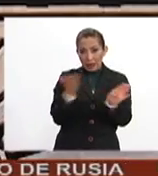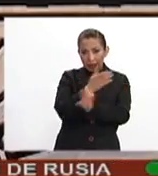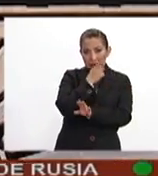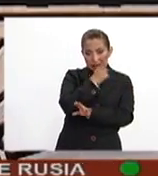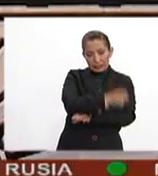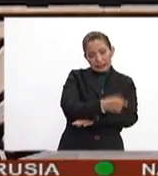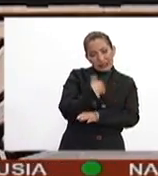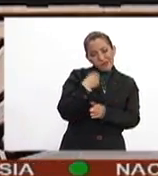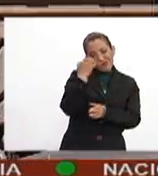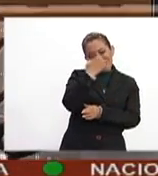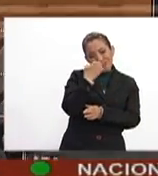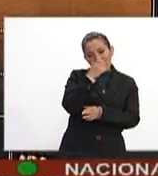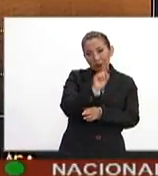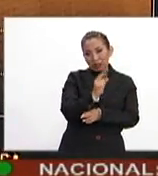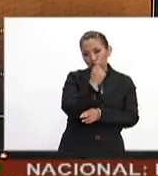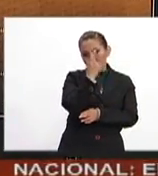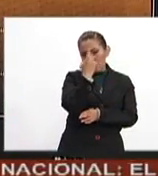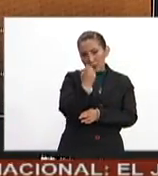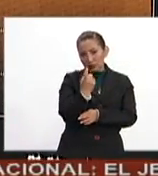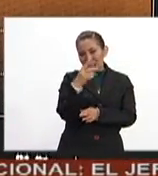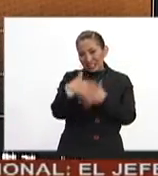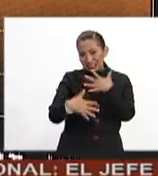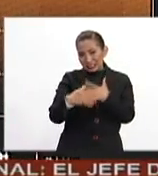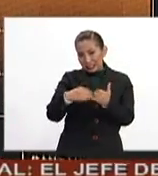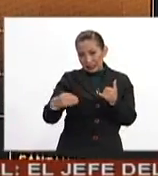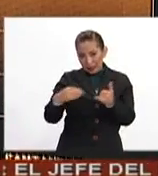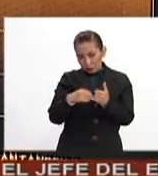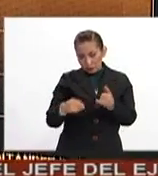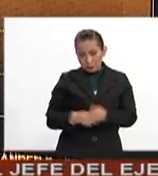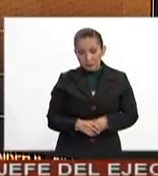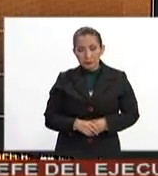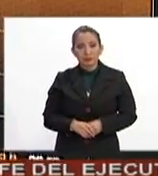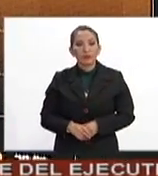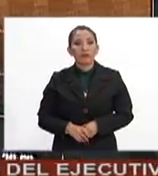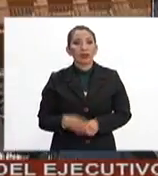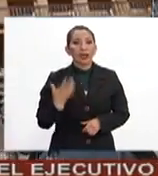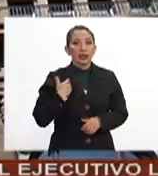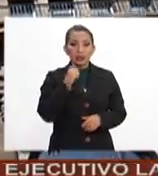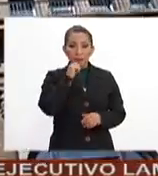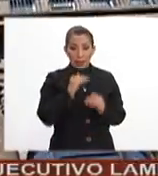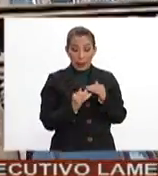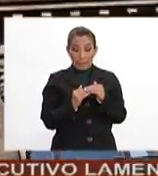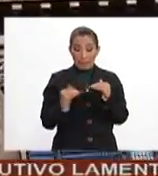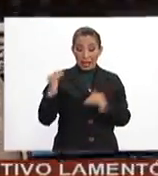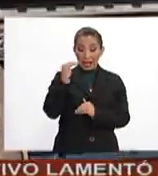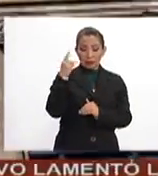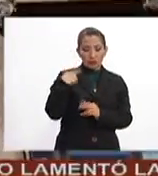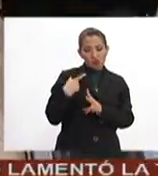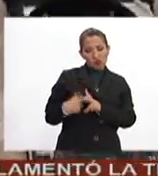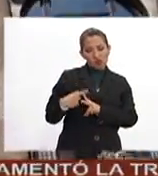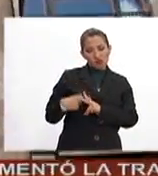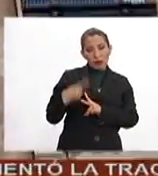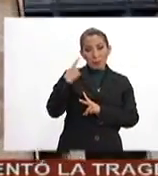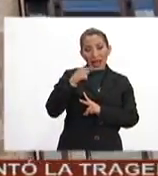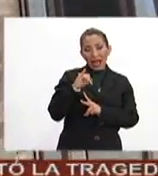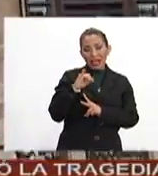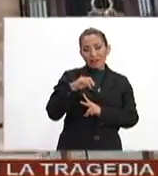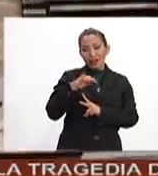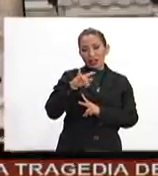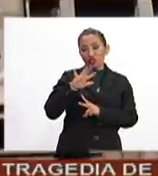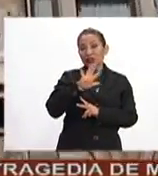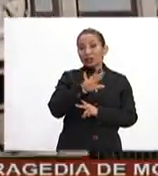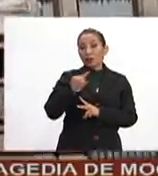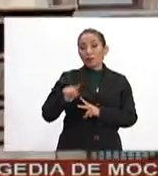lo habían valuado en 21 pesos con 15 centavos. Elevaron, sin embargo, su estimado para la inflación a